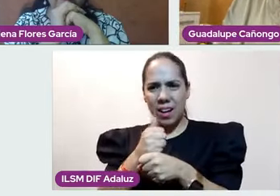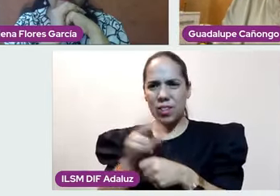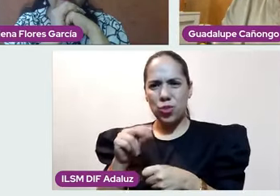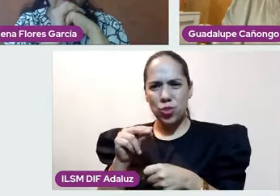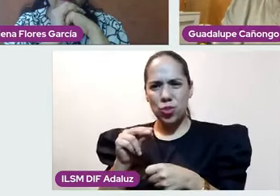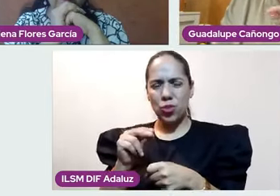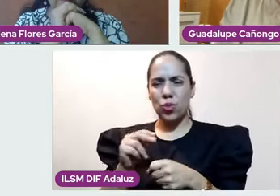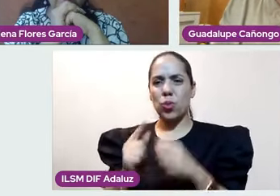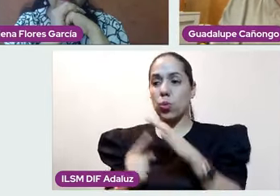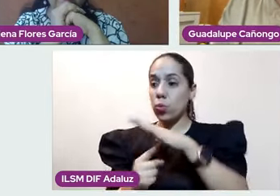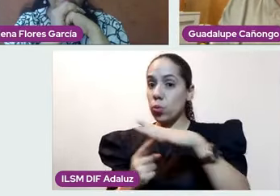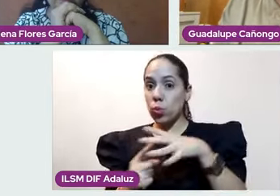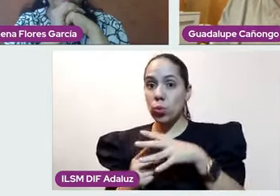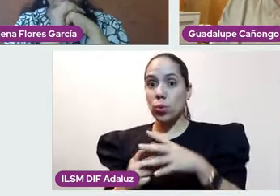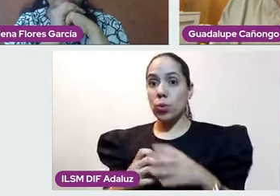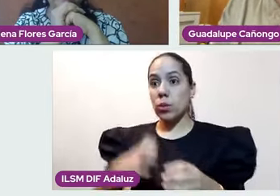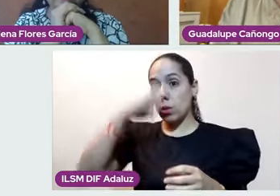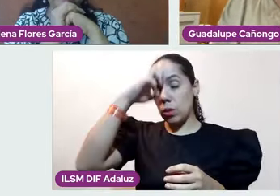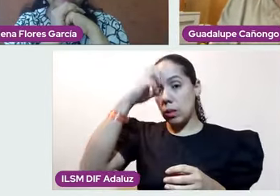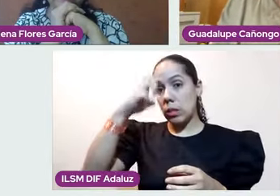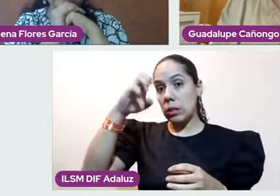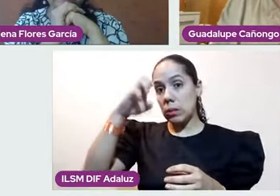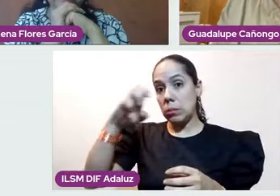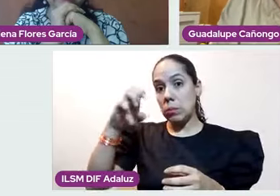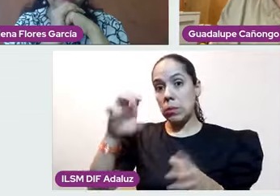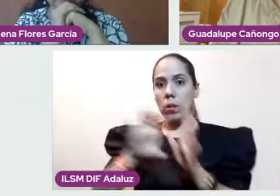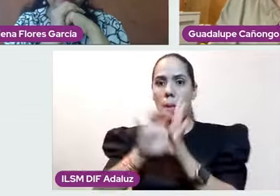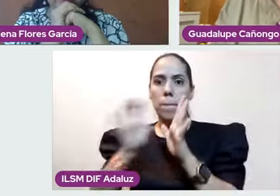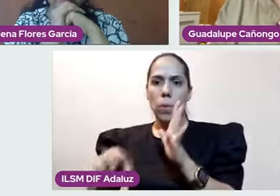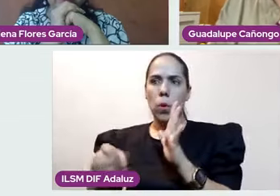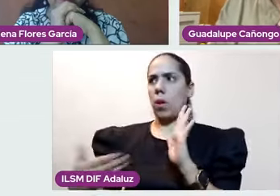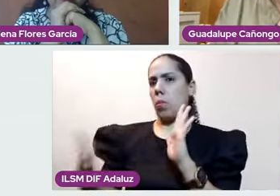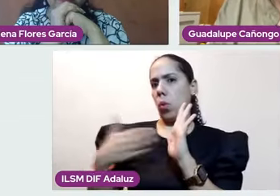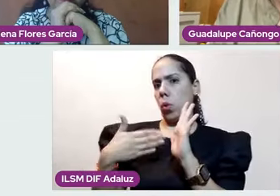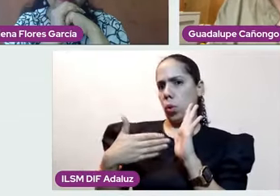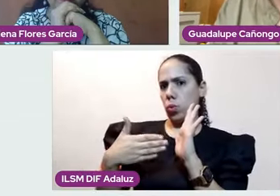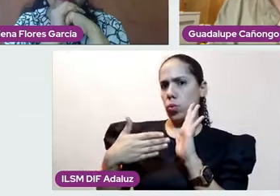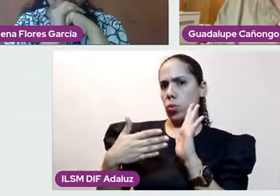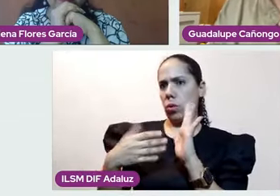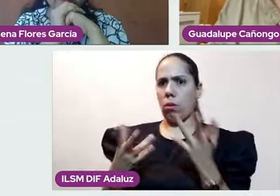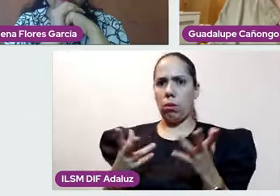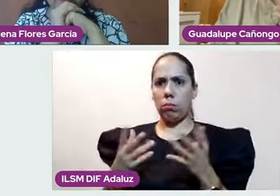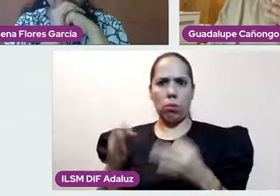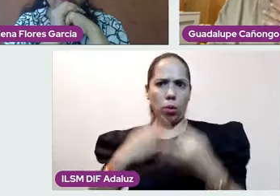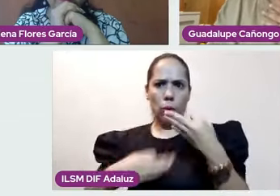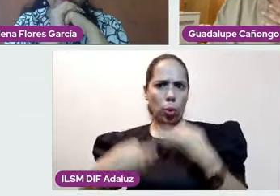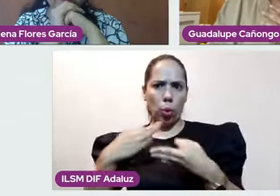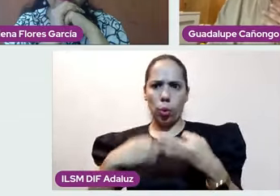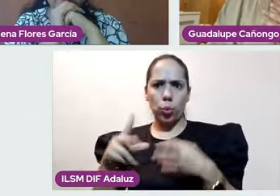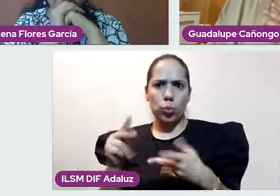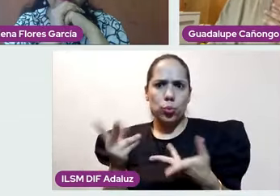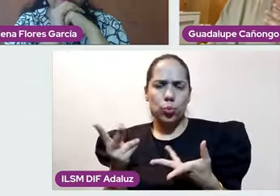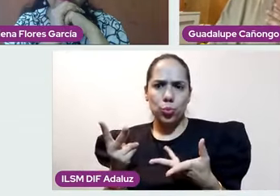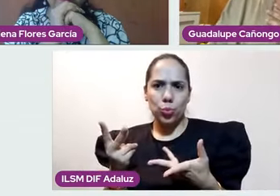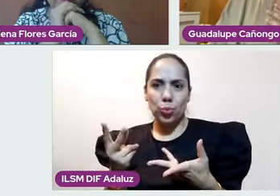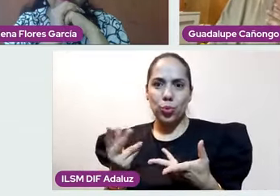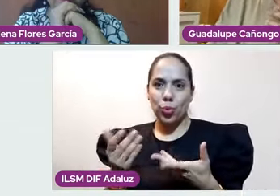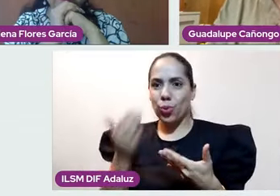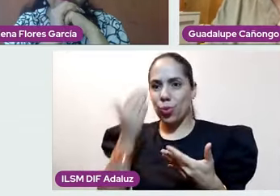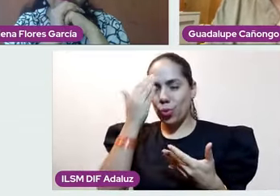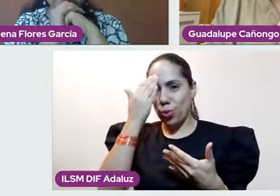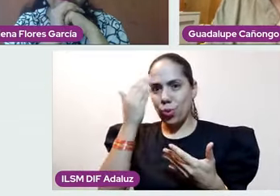cocina, gente que nunca hemos entrado a la cocina o que no habíamos entrado a la cocina y que la pandemia nos ingresó, de pronto